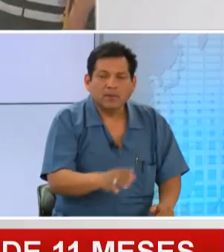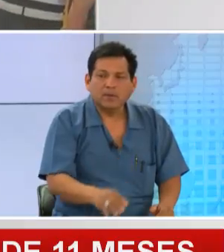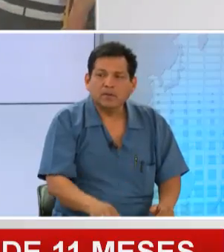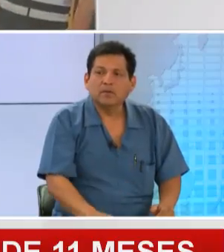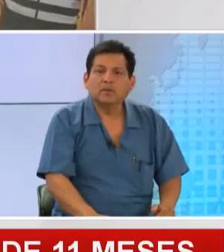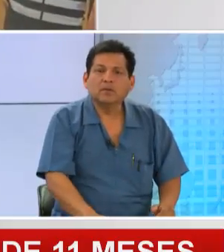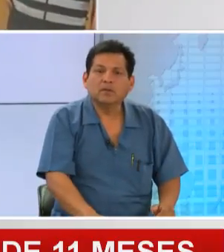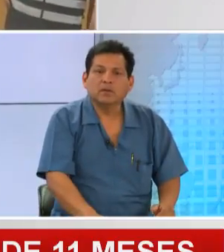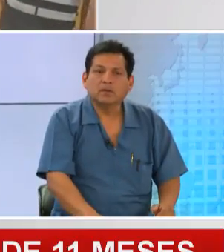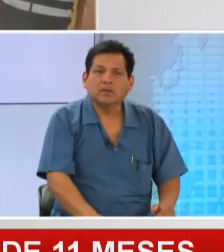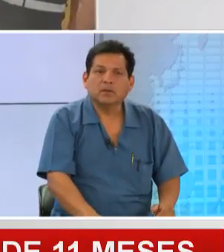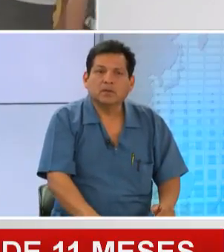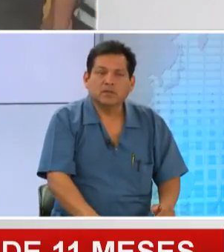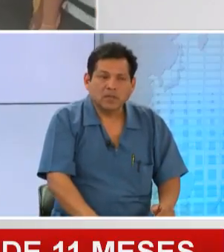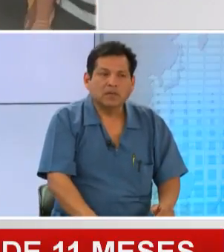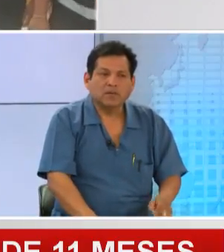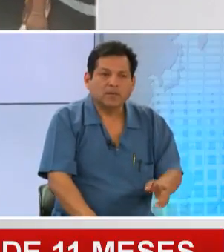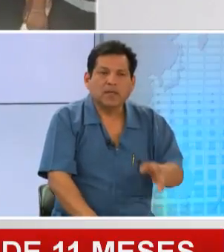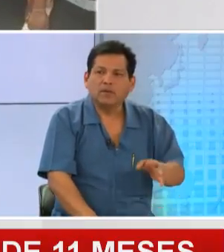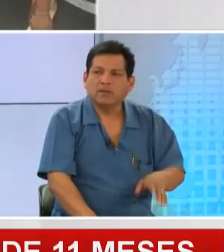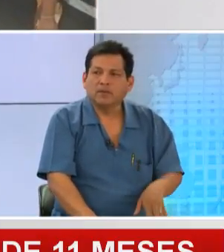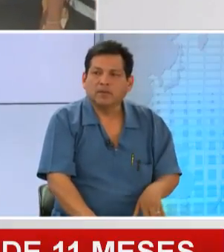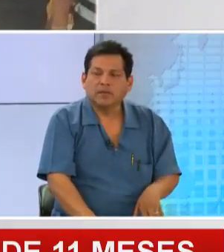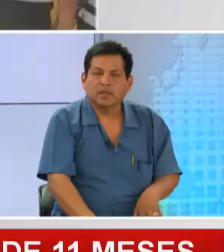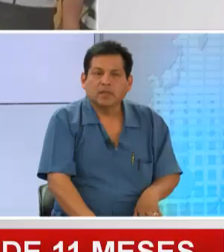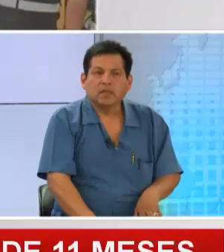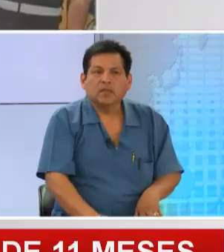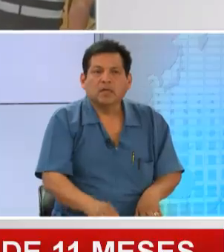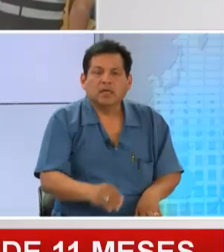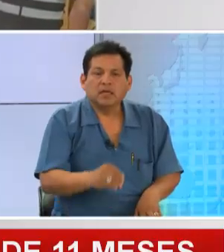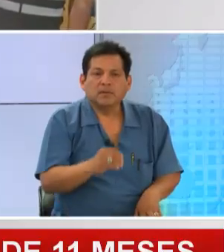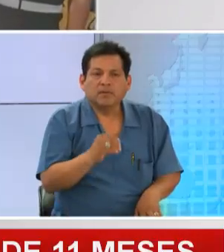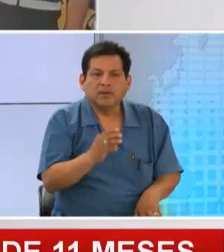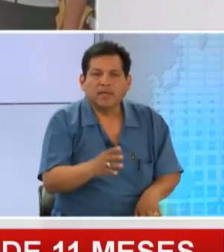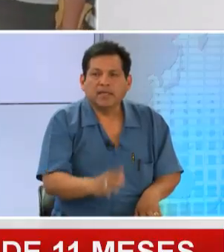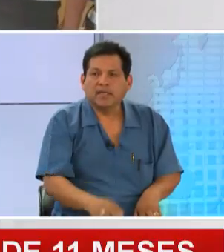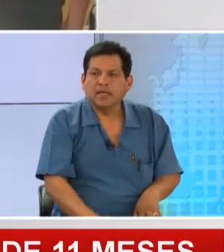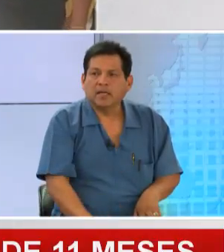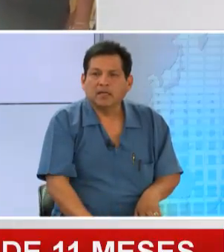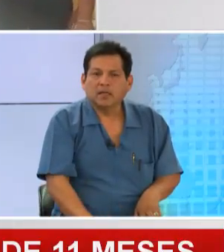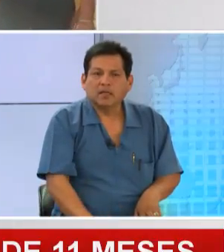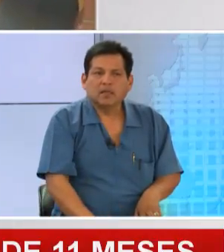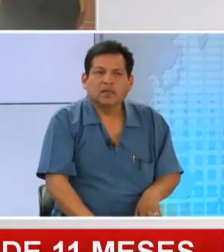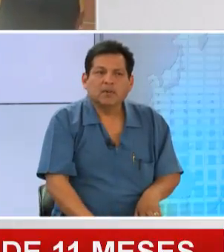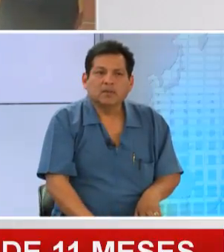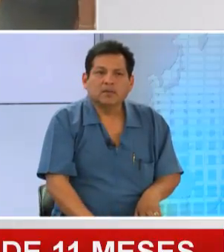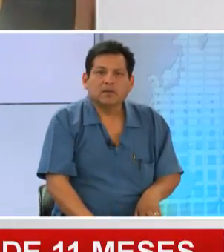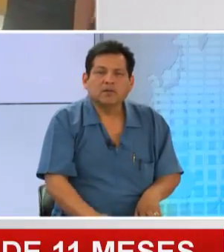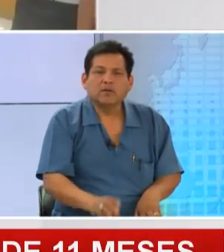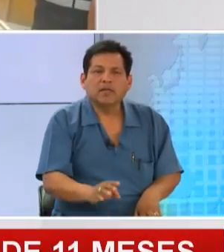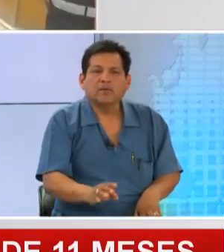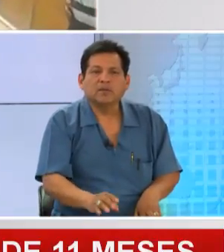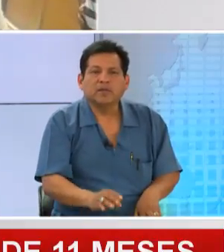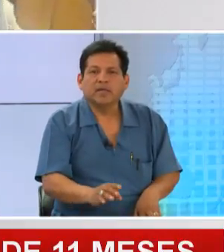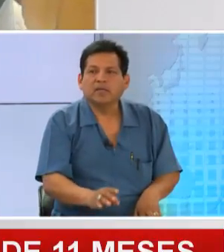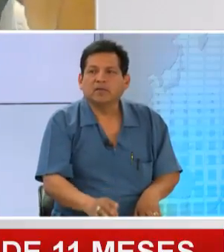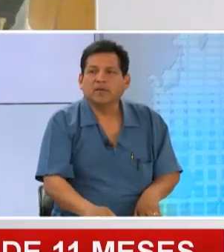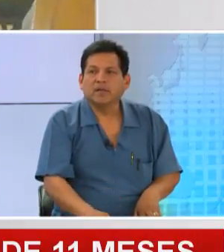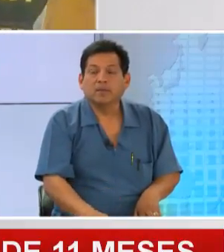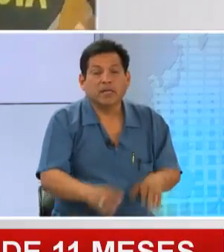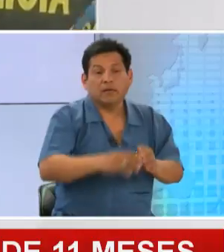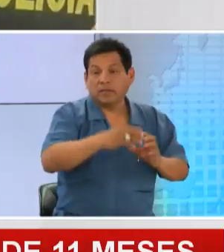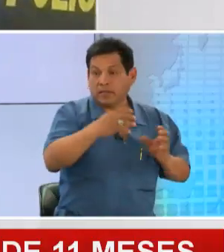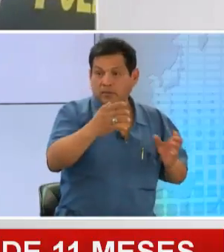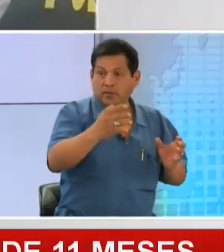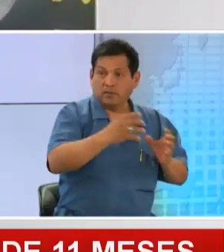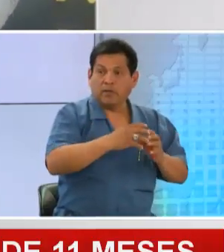de depresión? Sí, en mi familia hay una persona. ¿Y qué enfermedad tenía? ¿Depresión? No era depresión, era esquizofrenia.